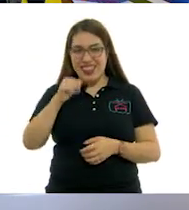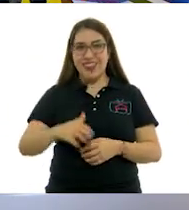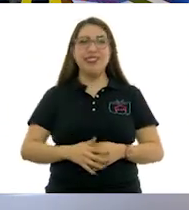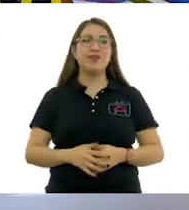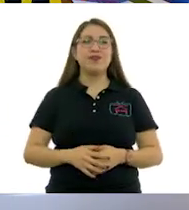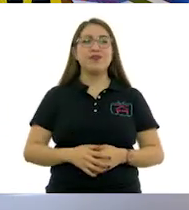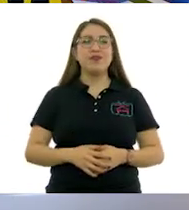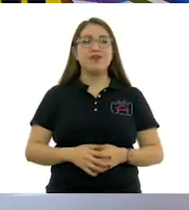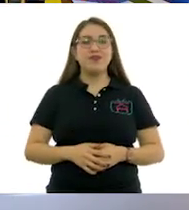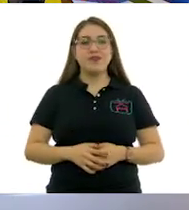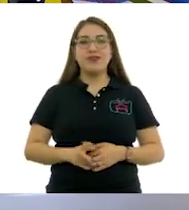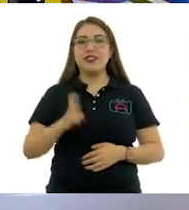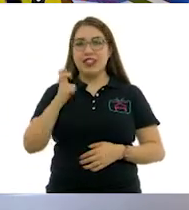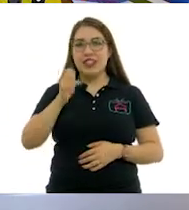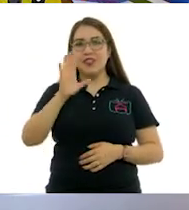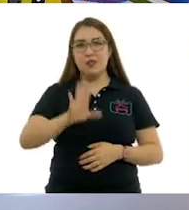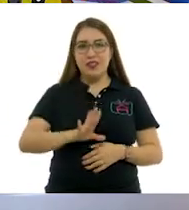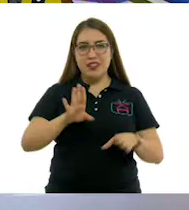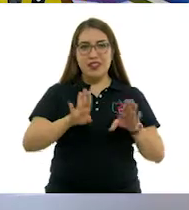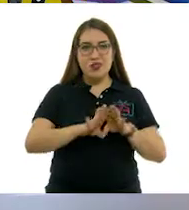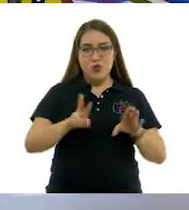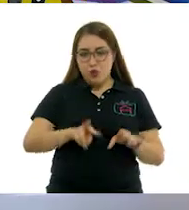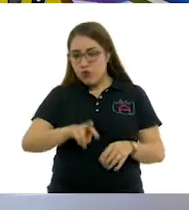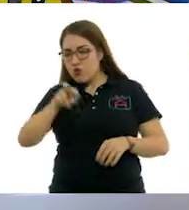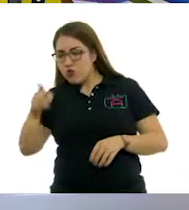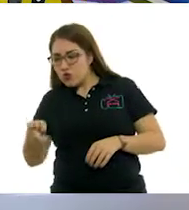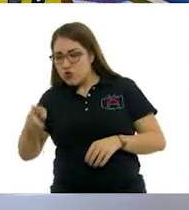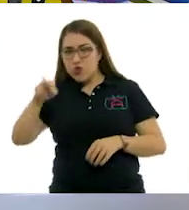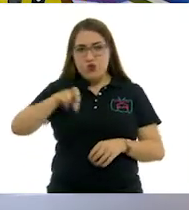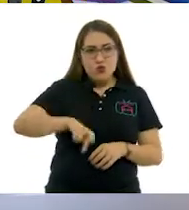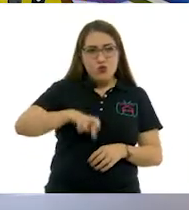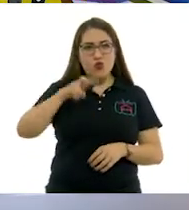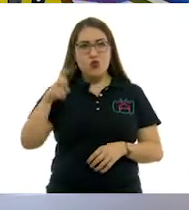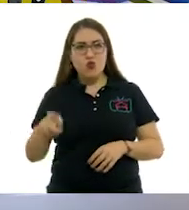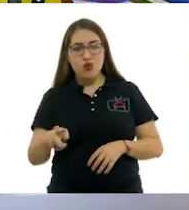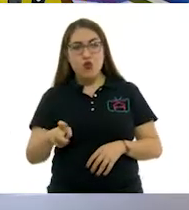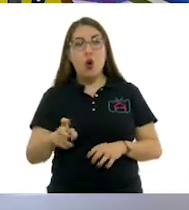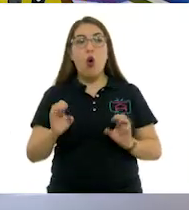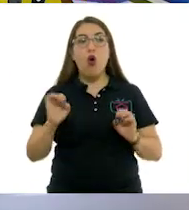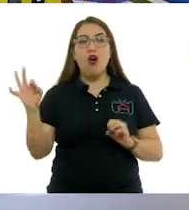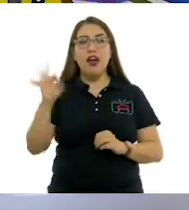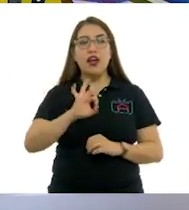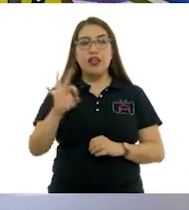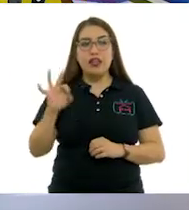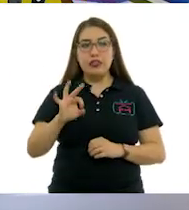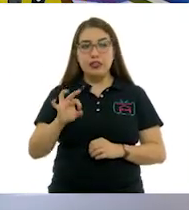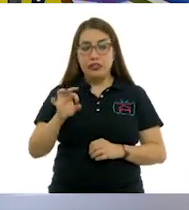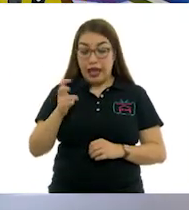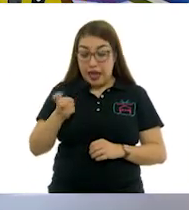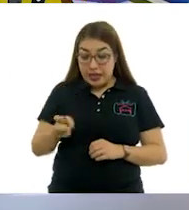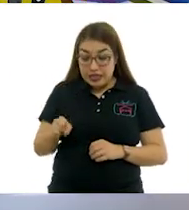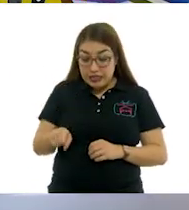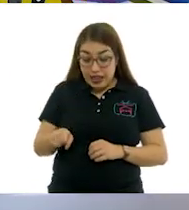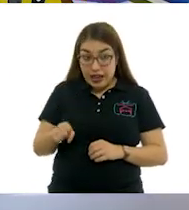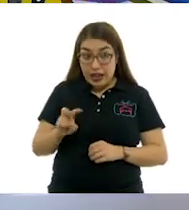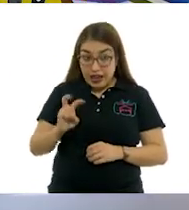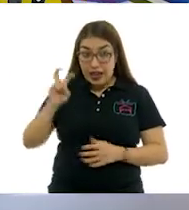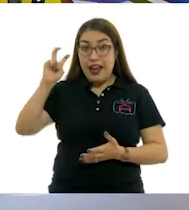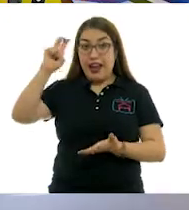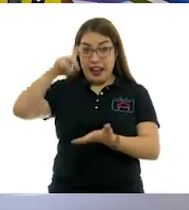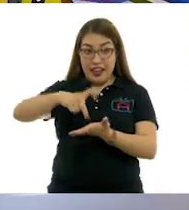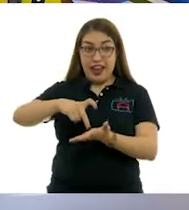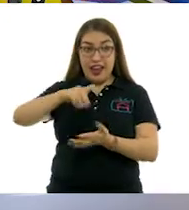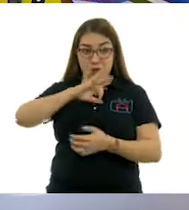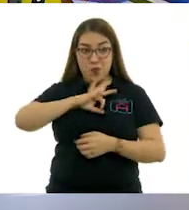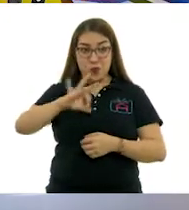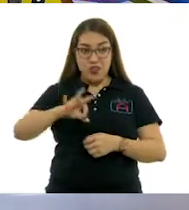Y ese era una cosa igual, ¿no? Estar saltando, a lo mejor poner una... A lo mejor decíamos, ese recuadro que está ahí en el piso, sí se puede...